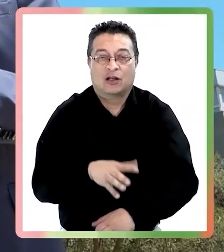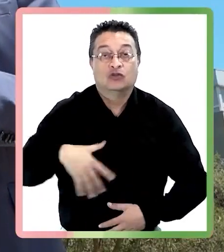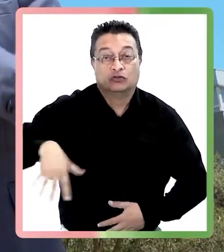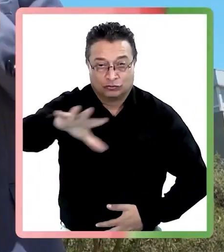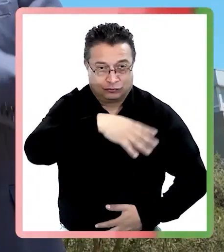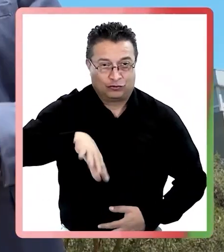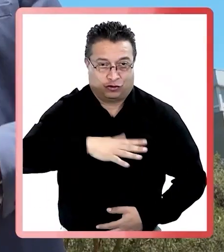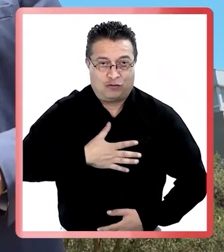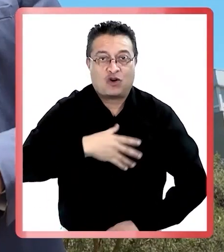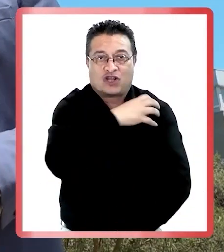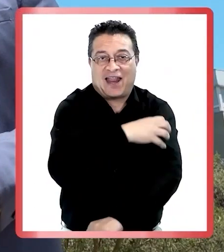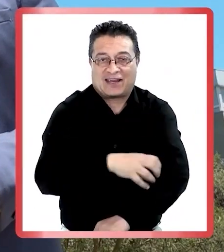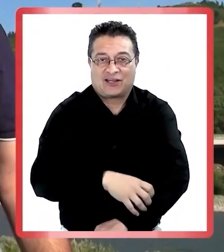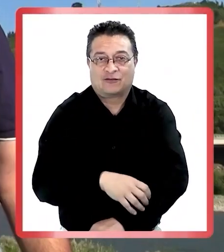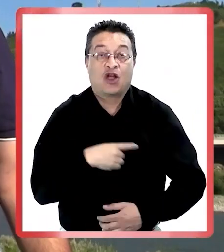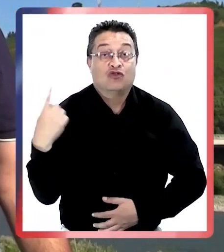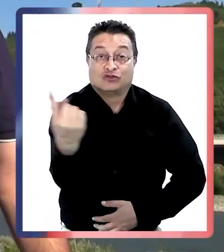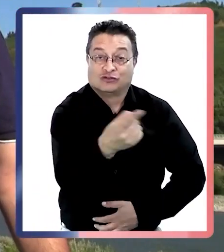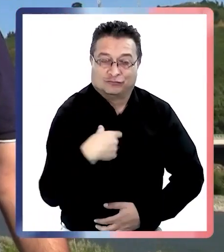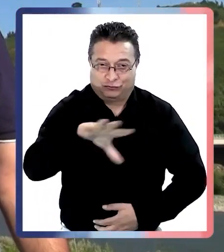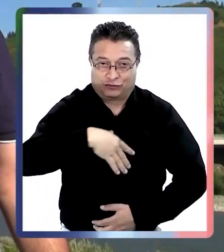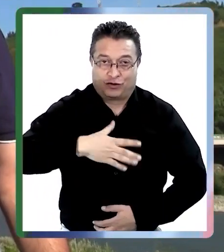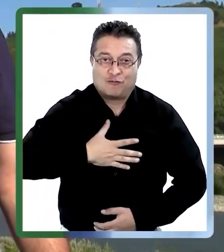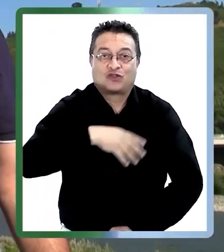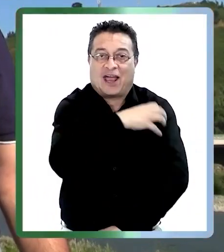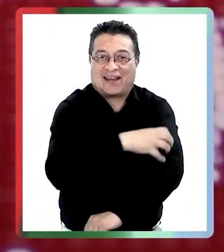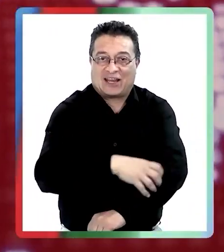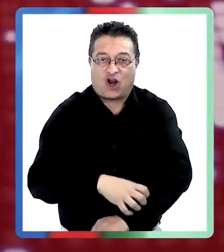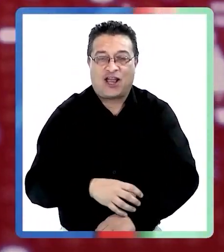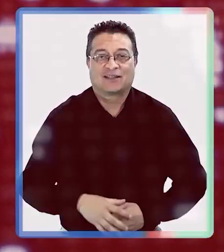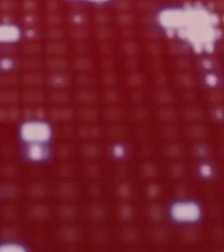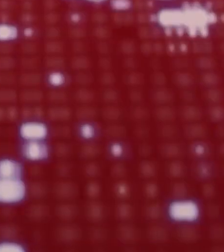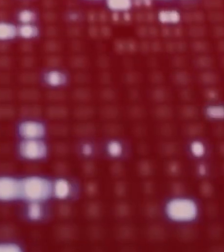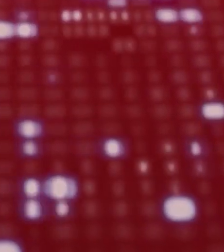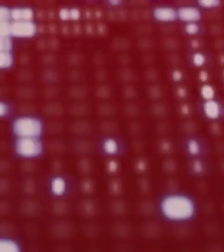somos las regiones somos las